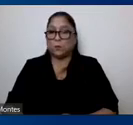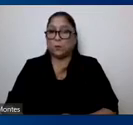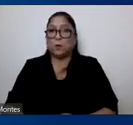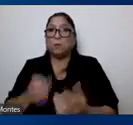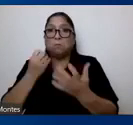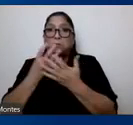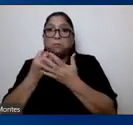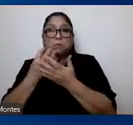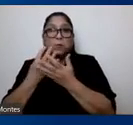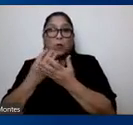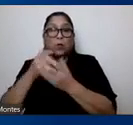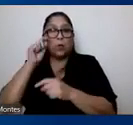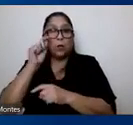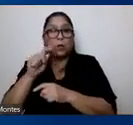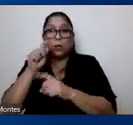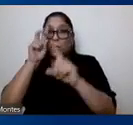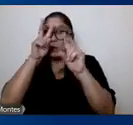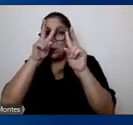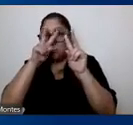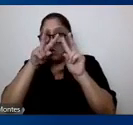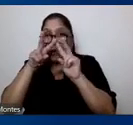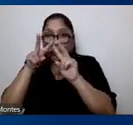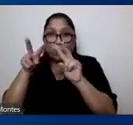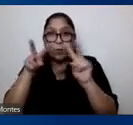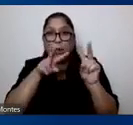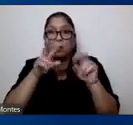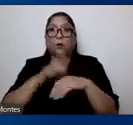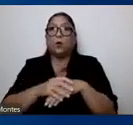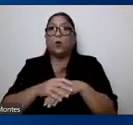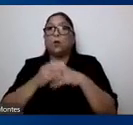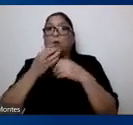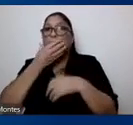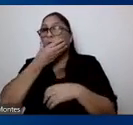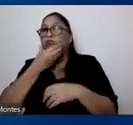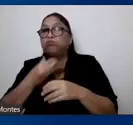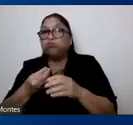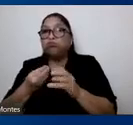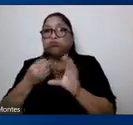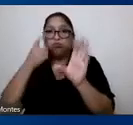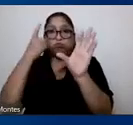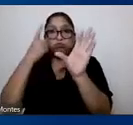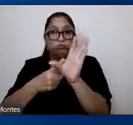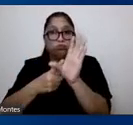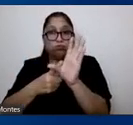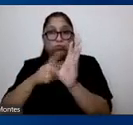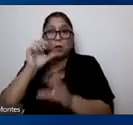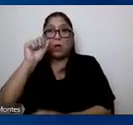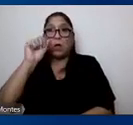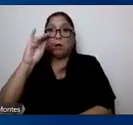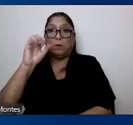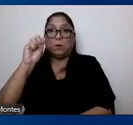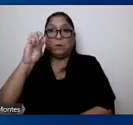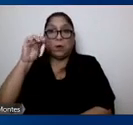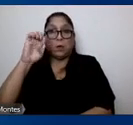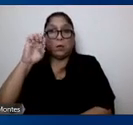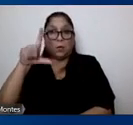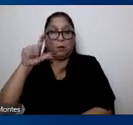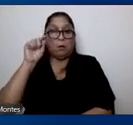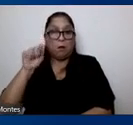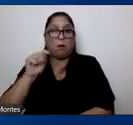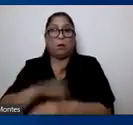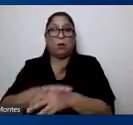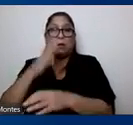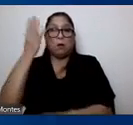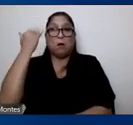Bueno, aquí estamos viendo la imagen de Abimael Guzmán en las exequias fúnebres de su